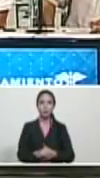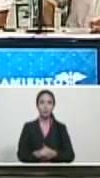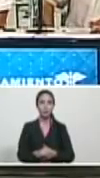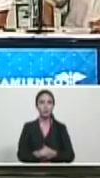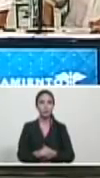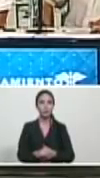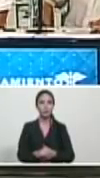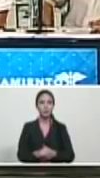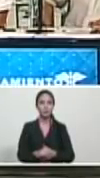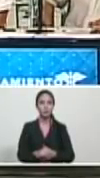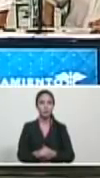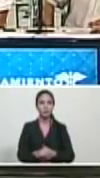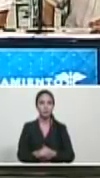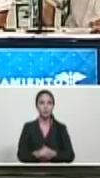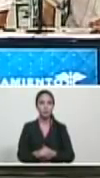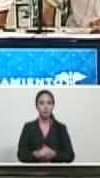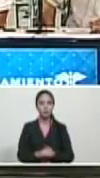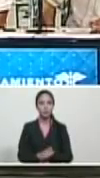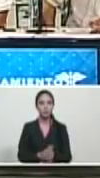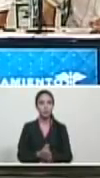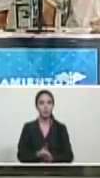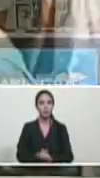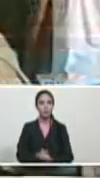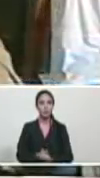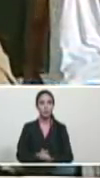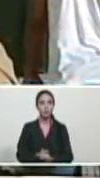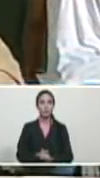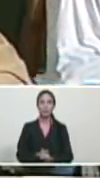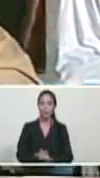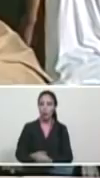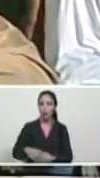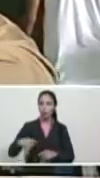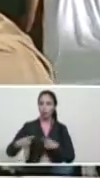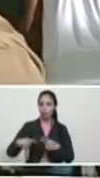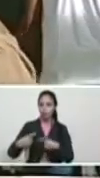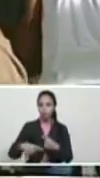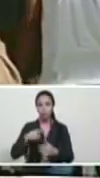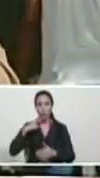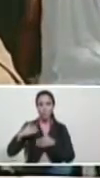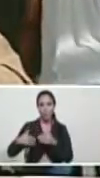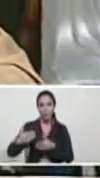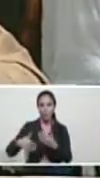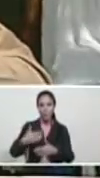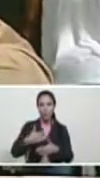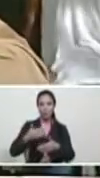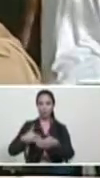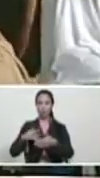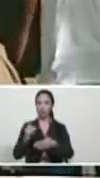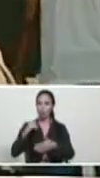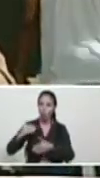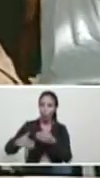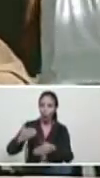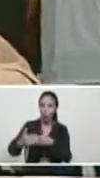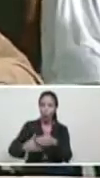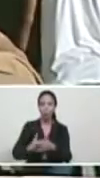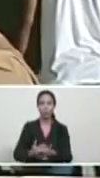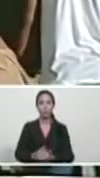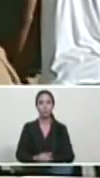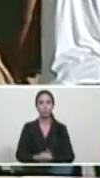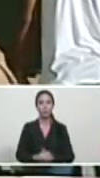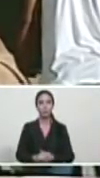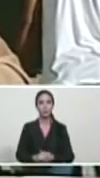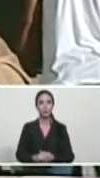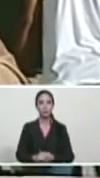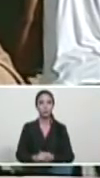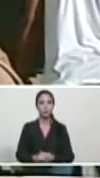motor, de verdad un motor, que uno sepa que está vivo, moviéndose, que tiene fuerza propia,